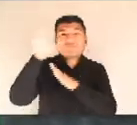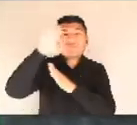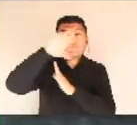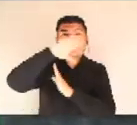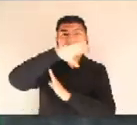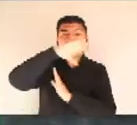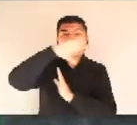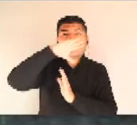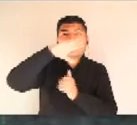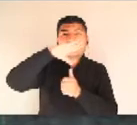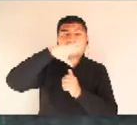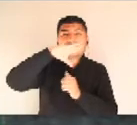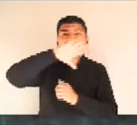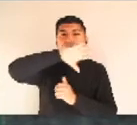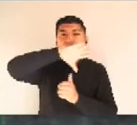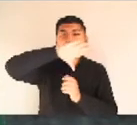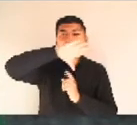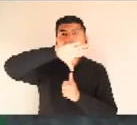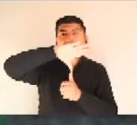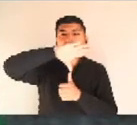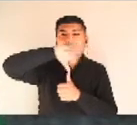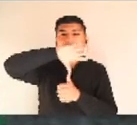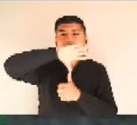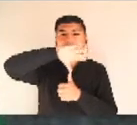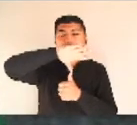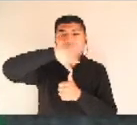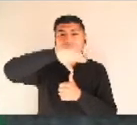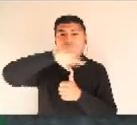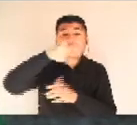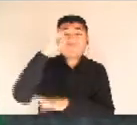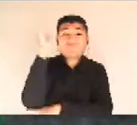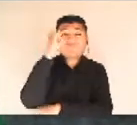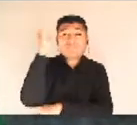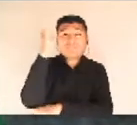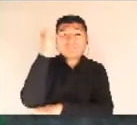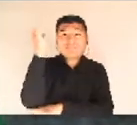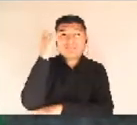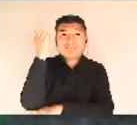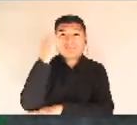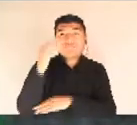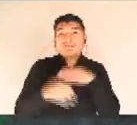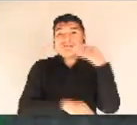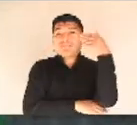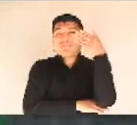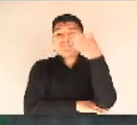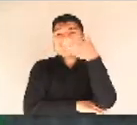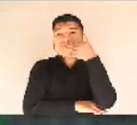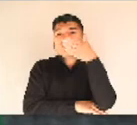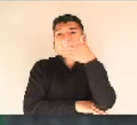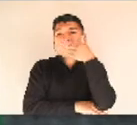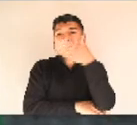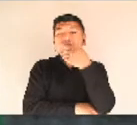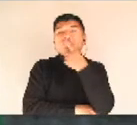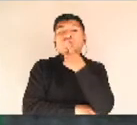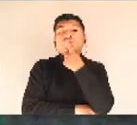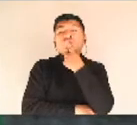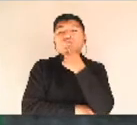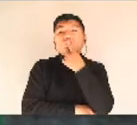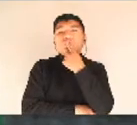la bandera boliviana a este lado y al otro lado esa bandera rojo